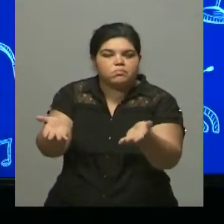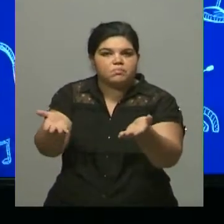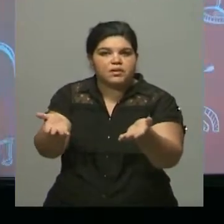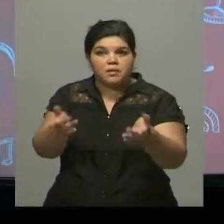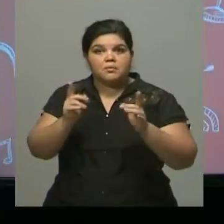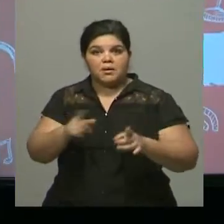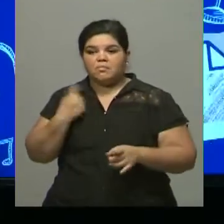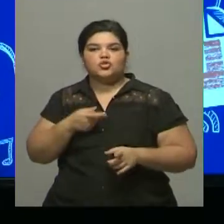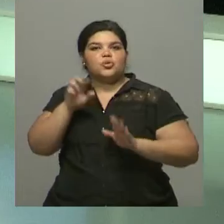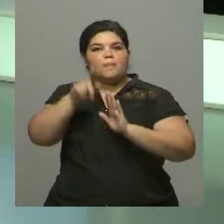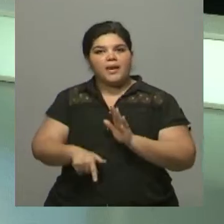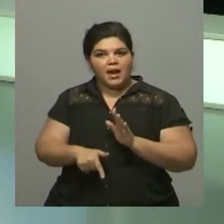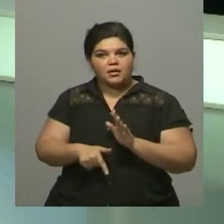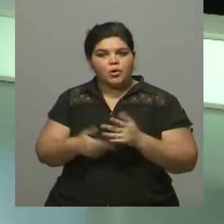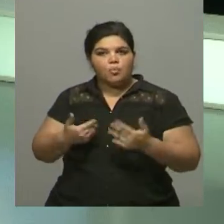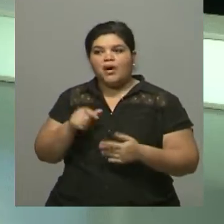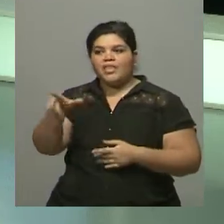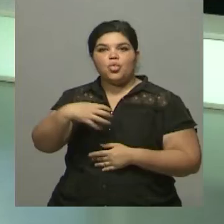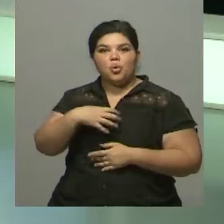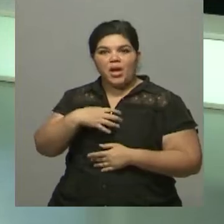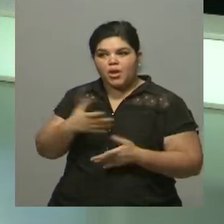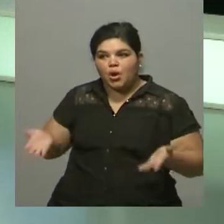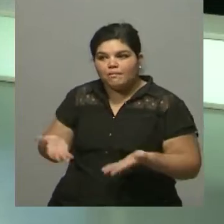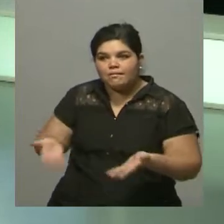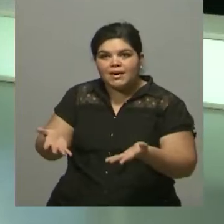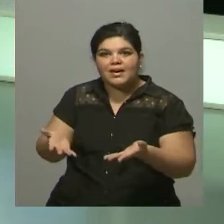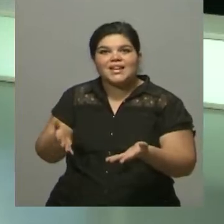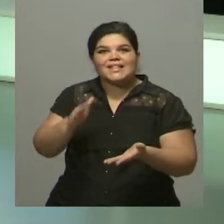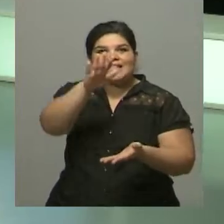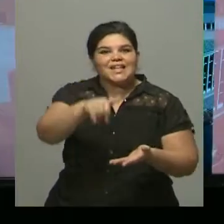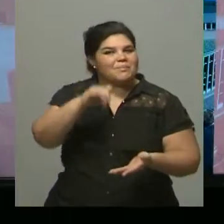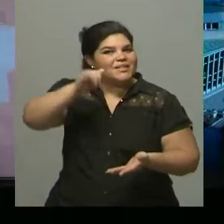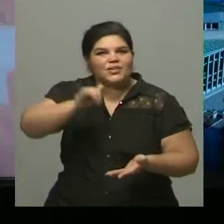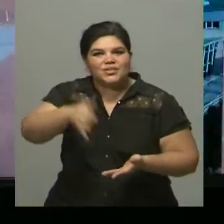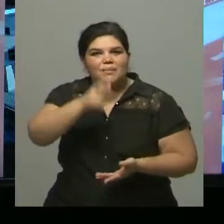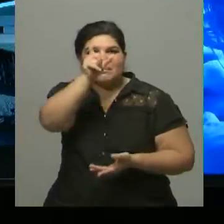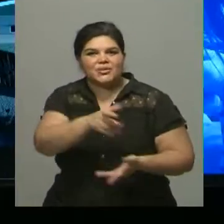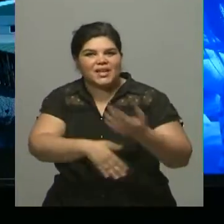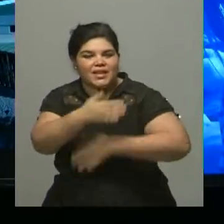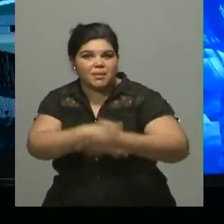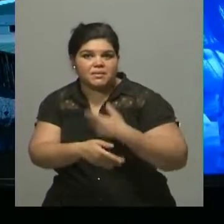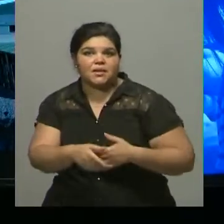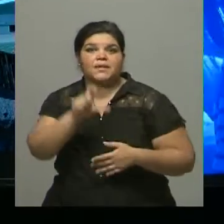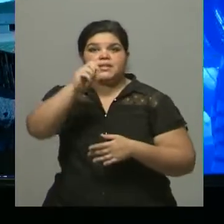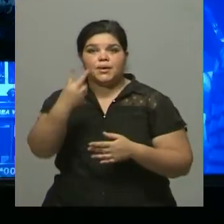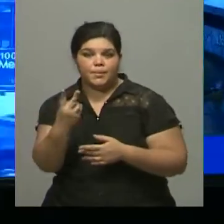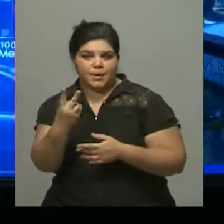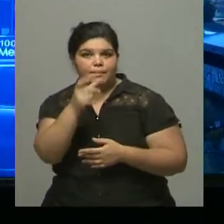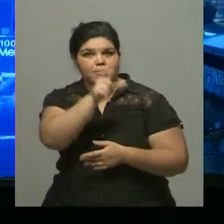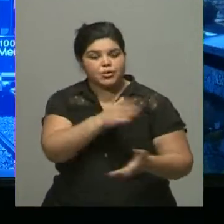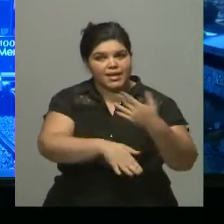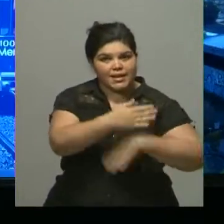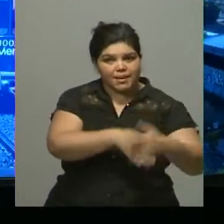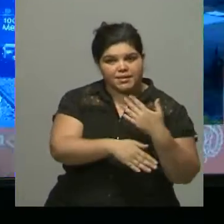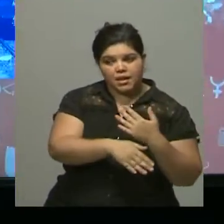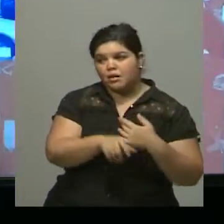empleador tiene beneficios económicos por contratar a una persona con discapacidad. La idea es que si tiene un currículum de una persona con discapacidad y una